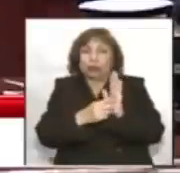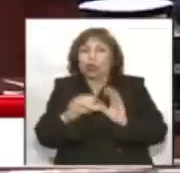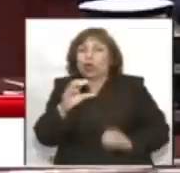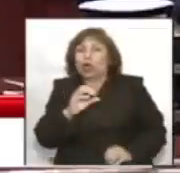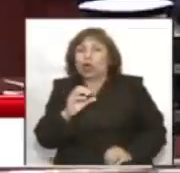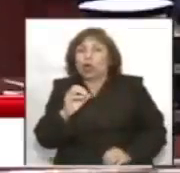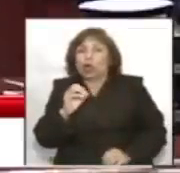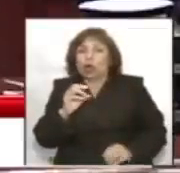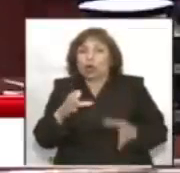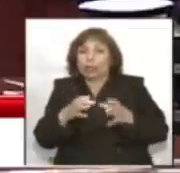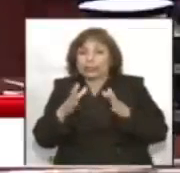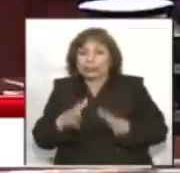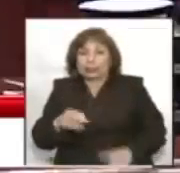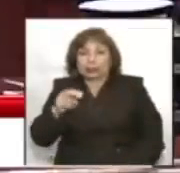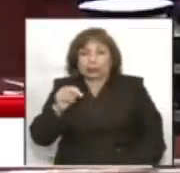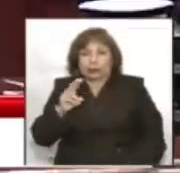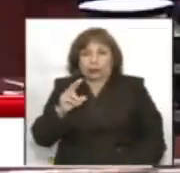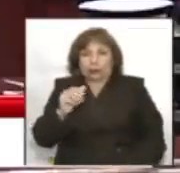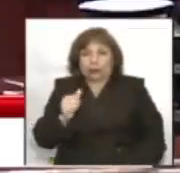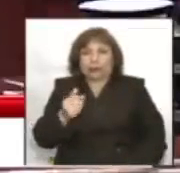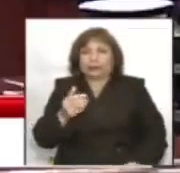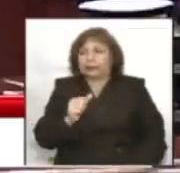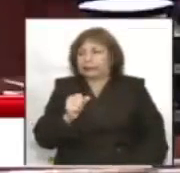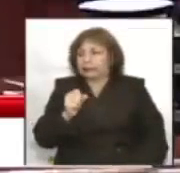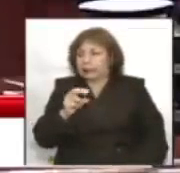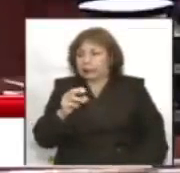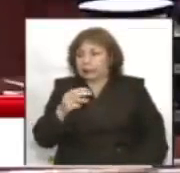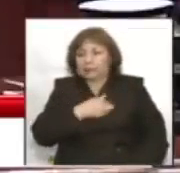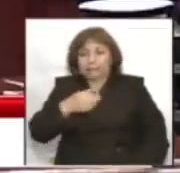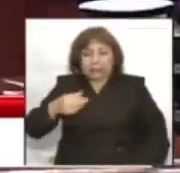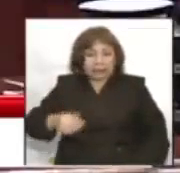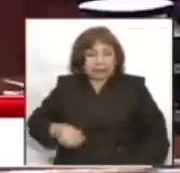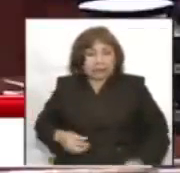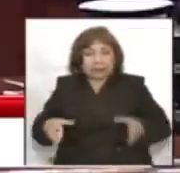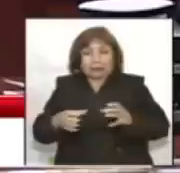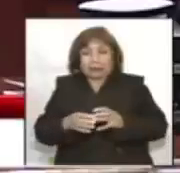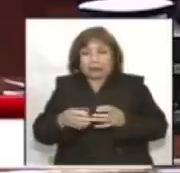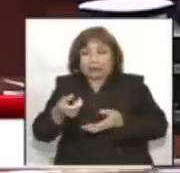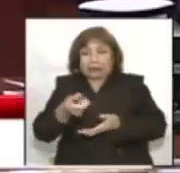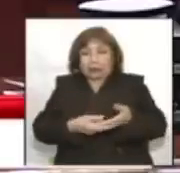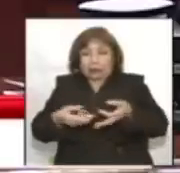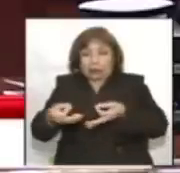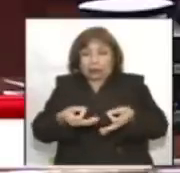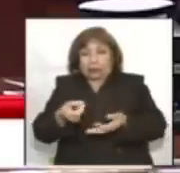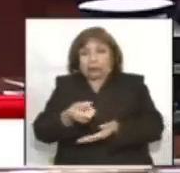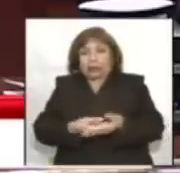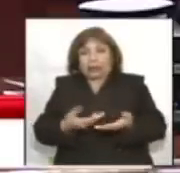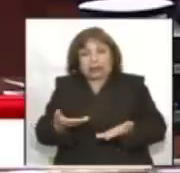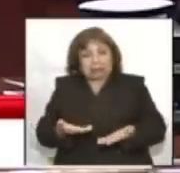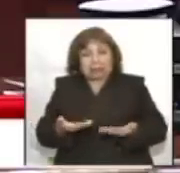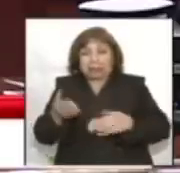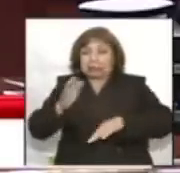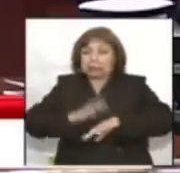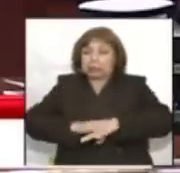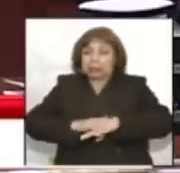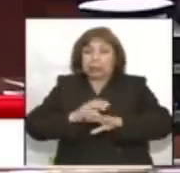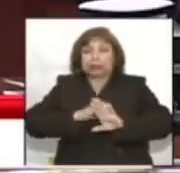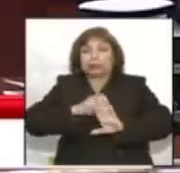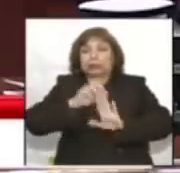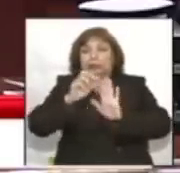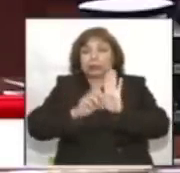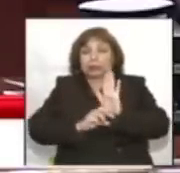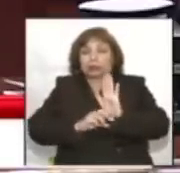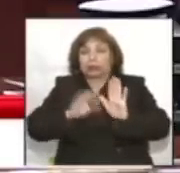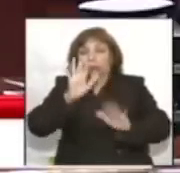al pueblo ya que las tasas de interés son altísimas en el perú son las más altas de sudamérica y esta ley va a